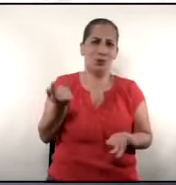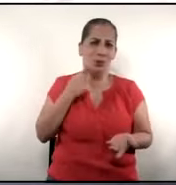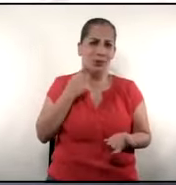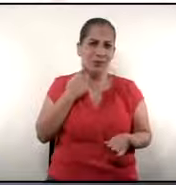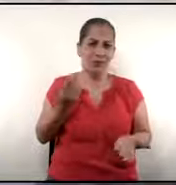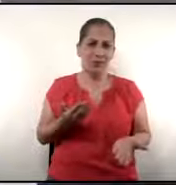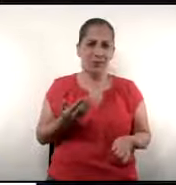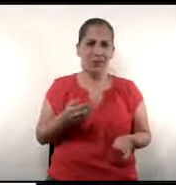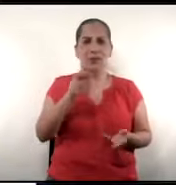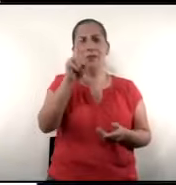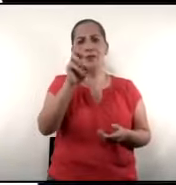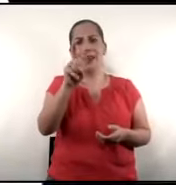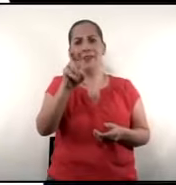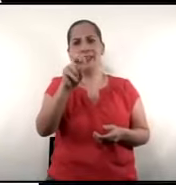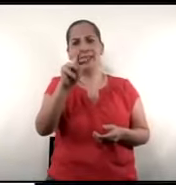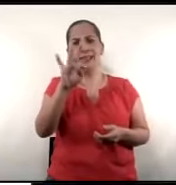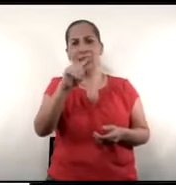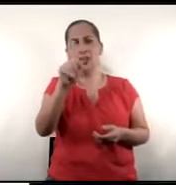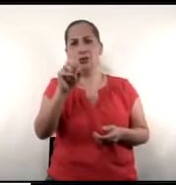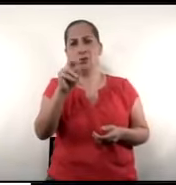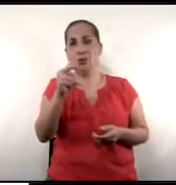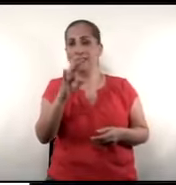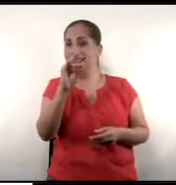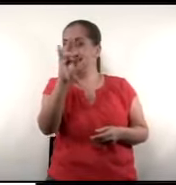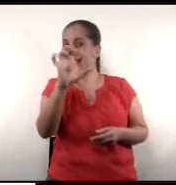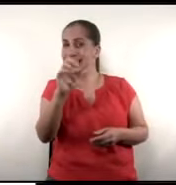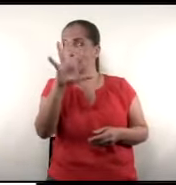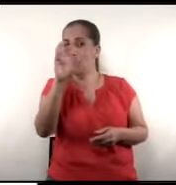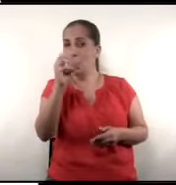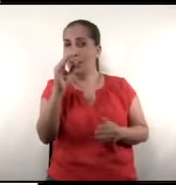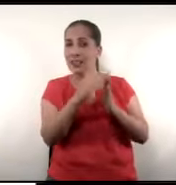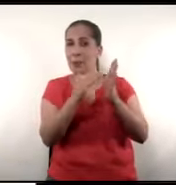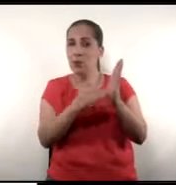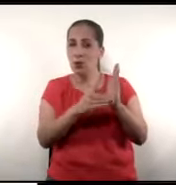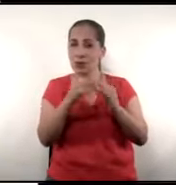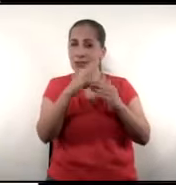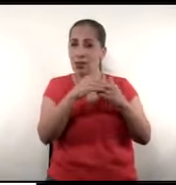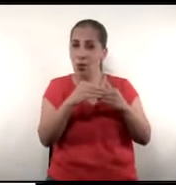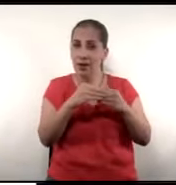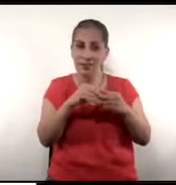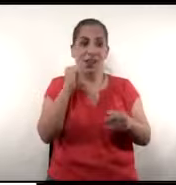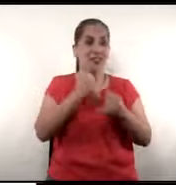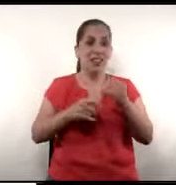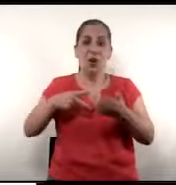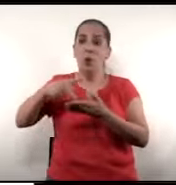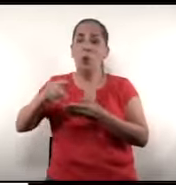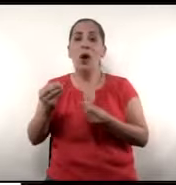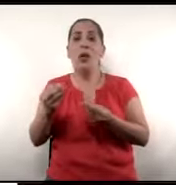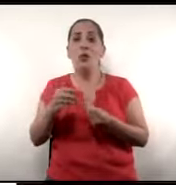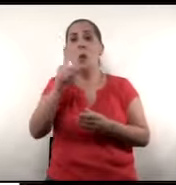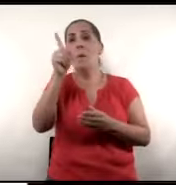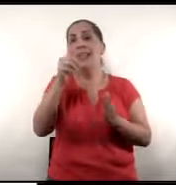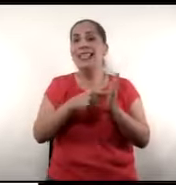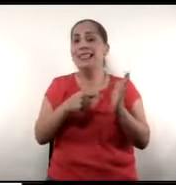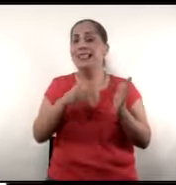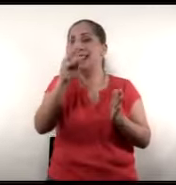Reventazón, lo cotizaron en 750 millones de dólares y terminó costando casi 1.600 millones de dólares. La